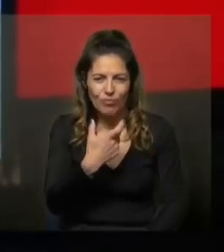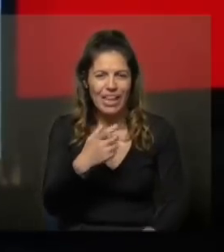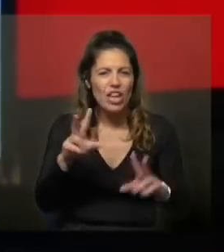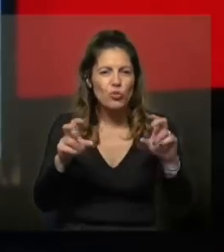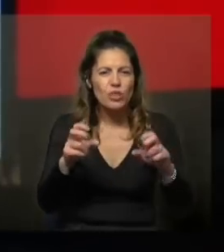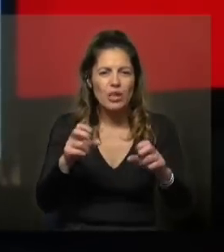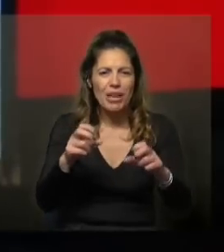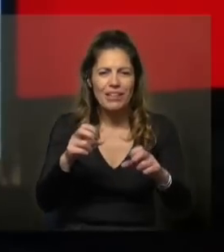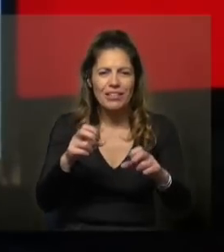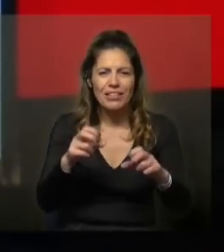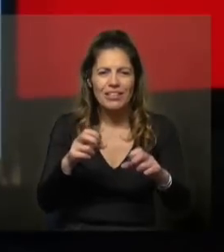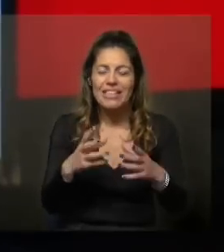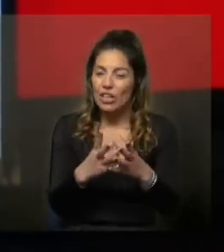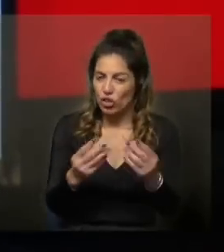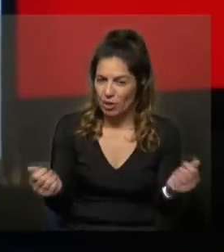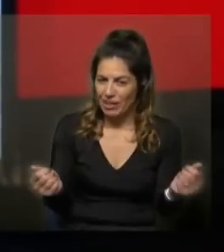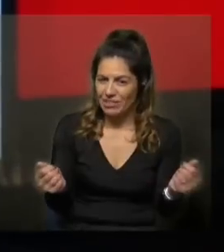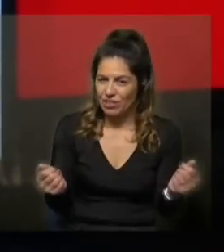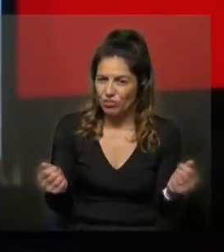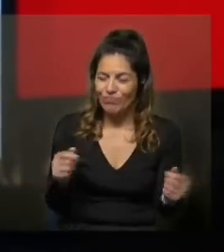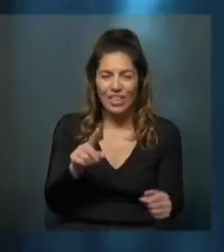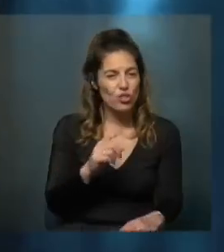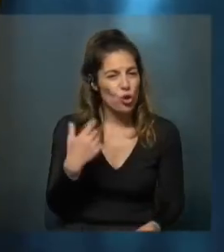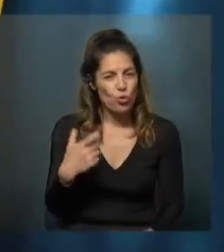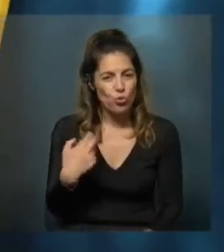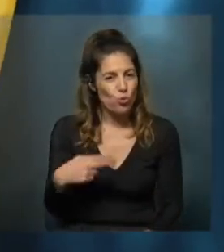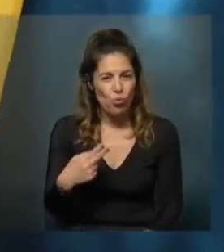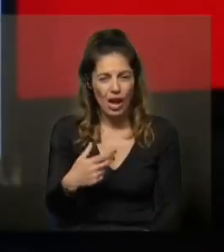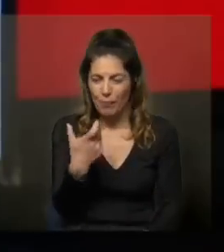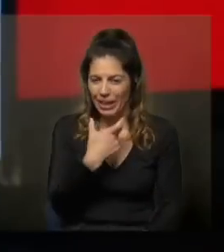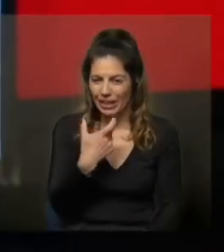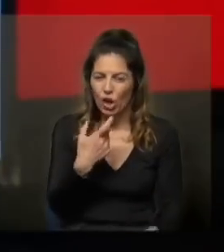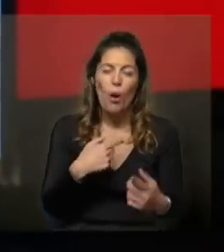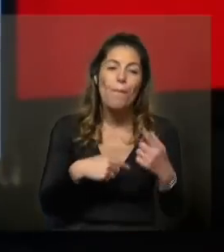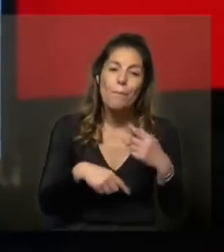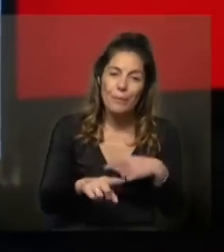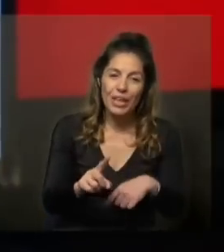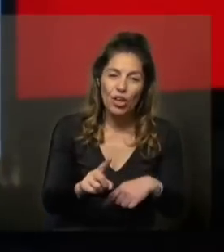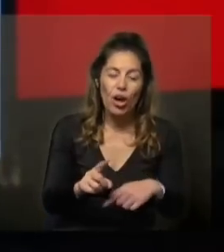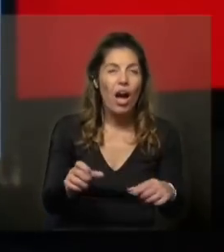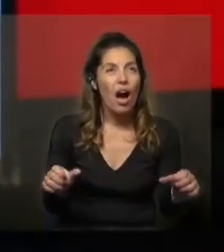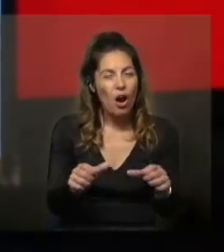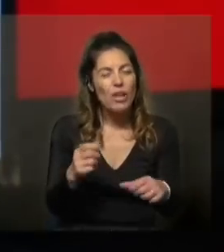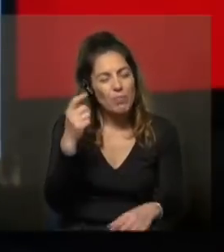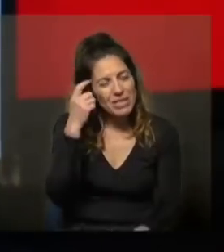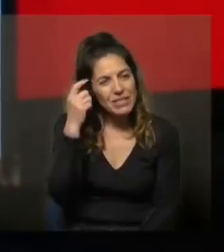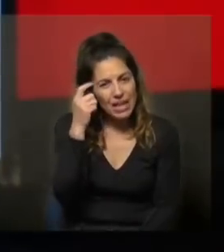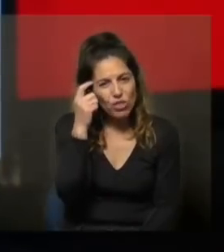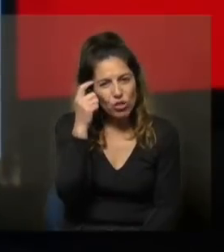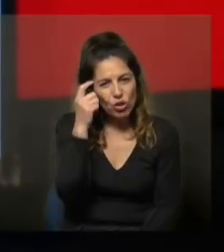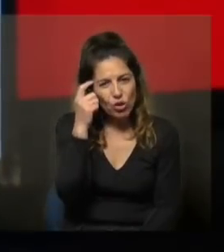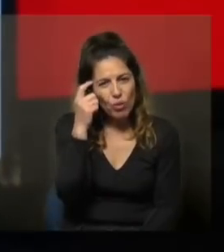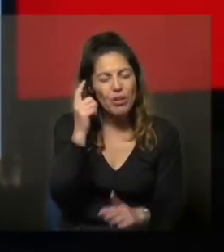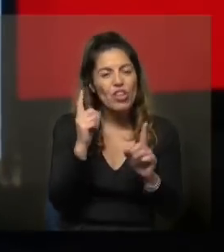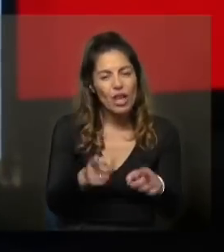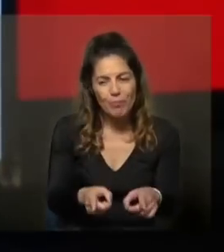en la sangre que es el tema de los desaparecidos por ejemplo no Bueno yo te iba a comentar pero ahora haciendo todo este razonamiento pero a